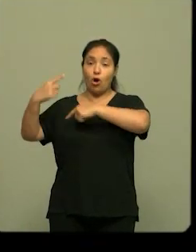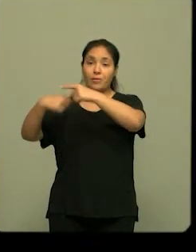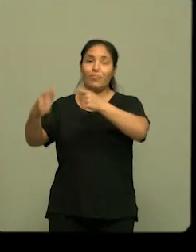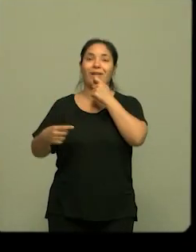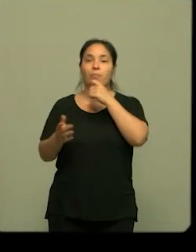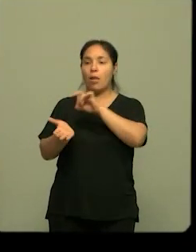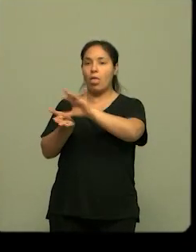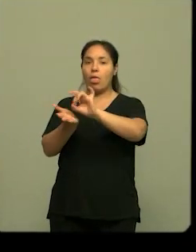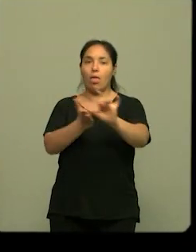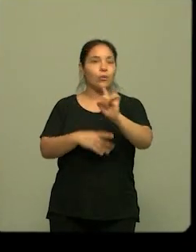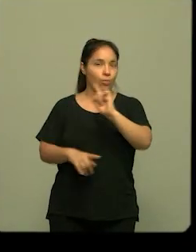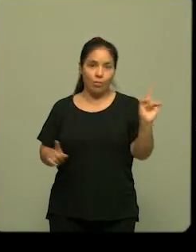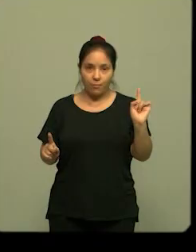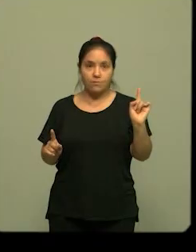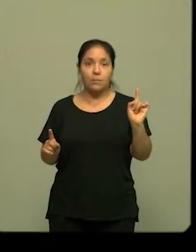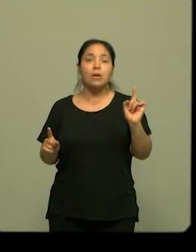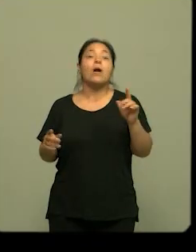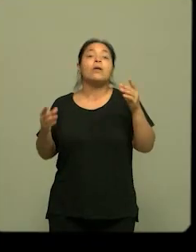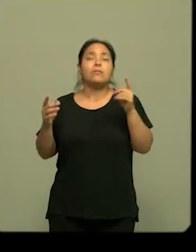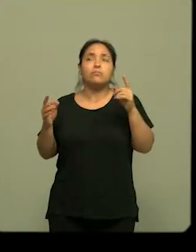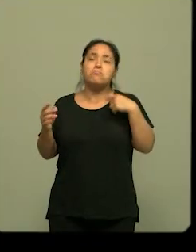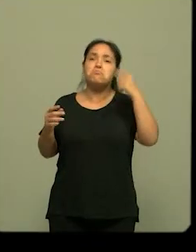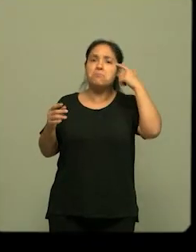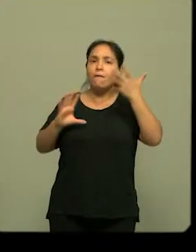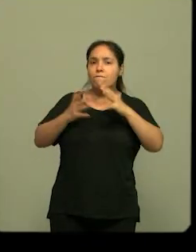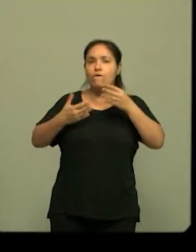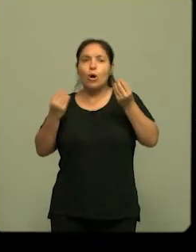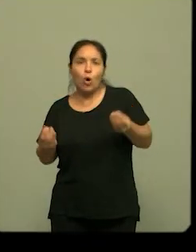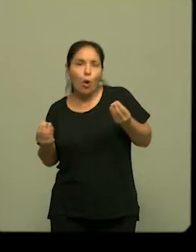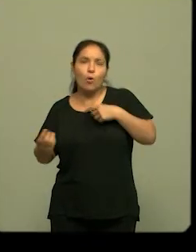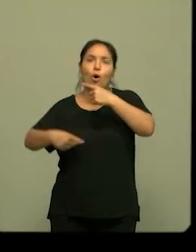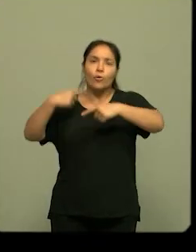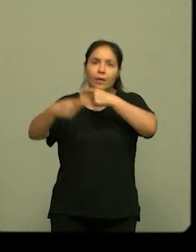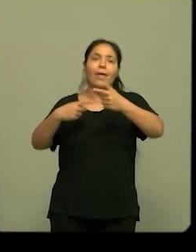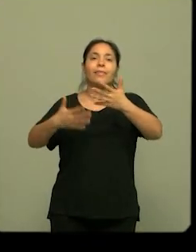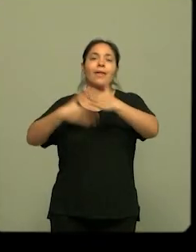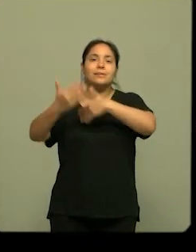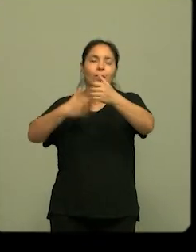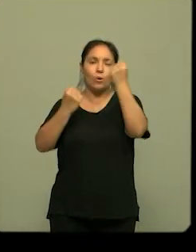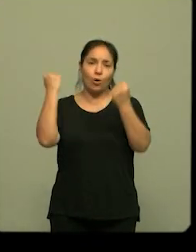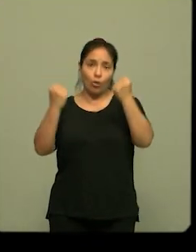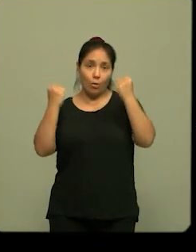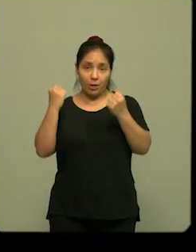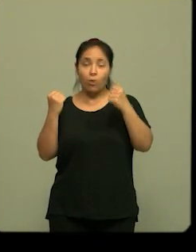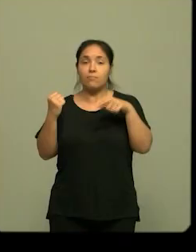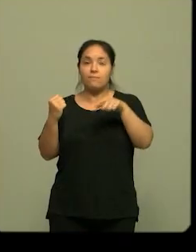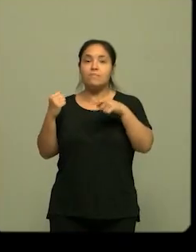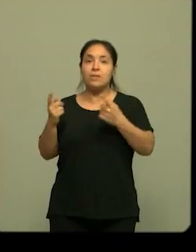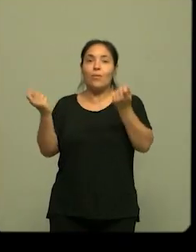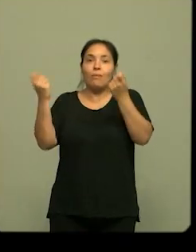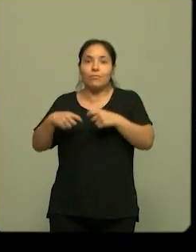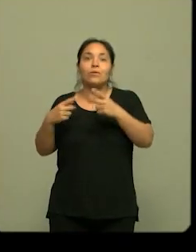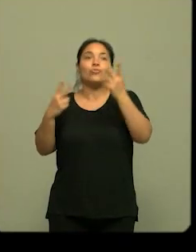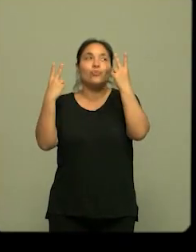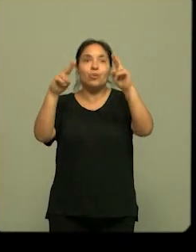desempleo, cómo sigo generando un proceso de desarrollo económico e invertir ese desarrollo económico en el destino